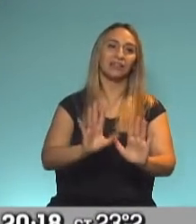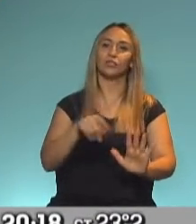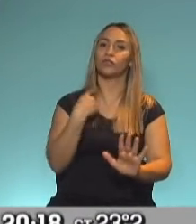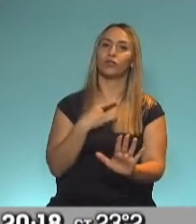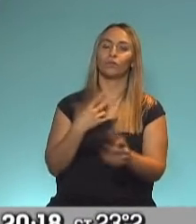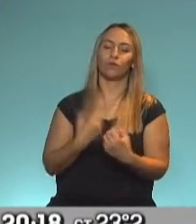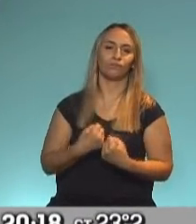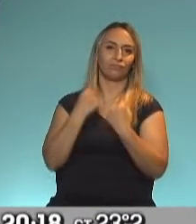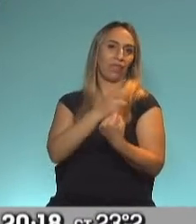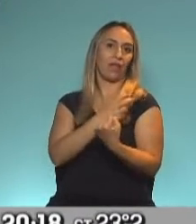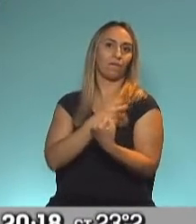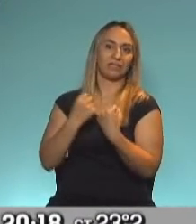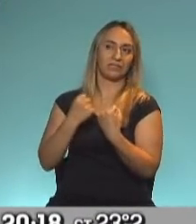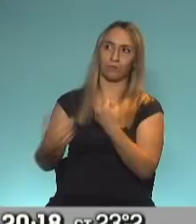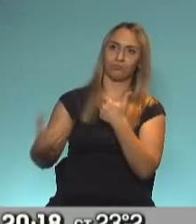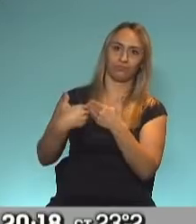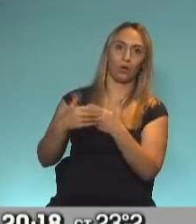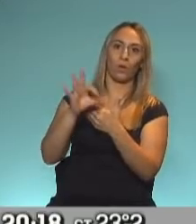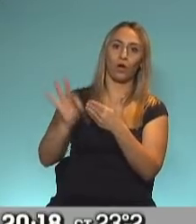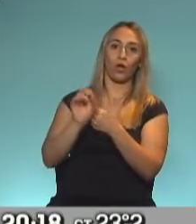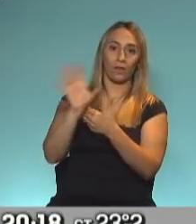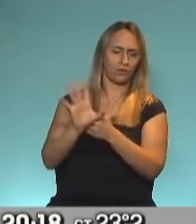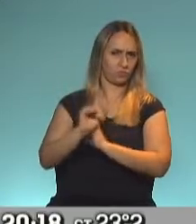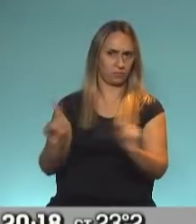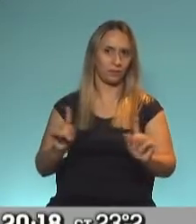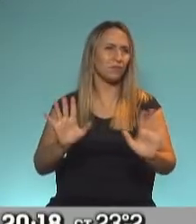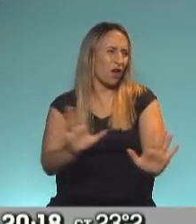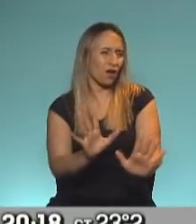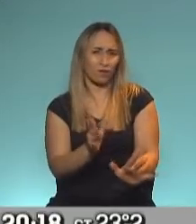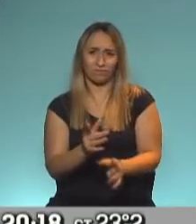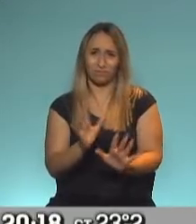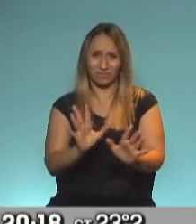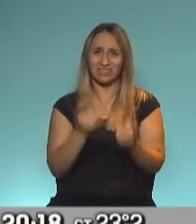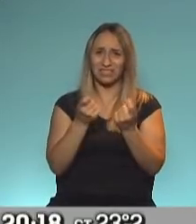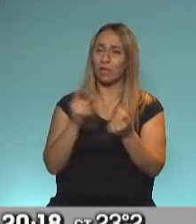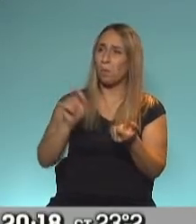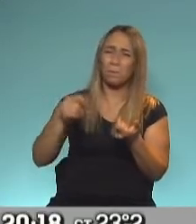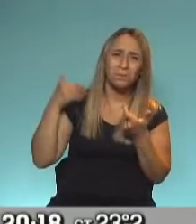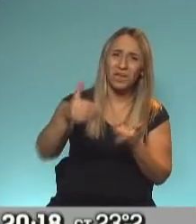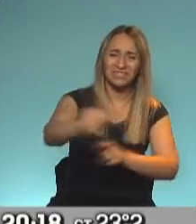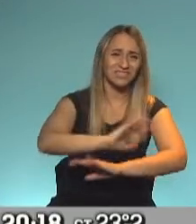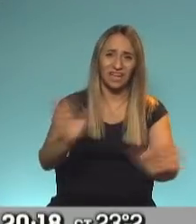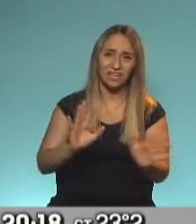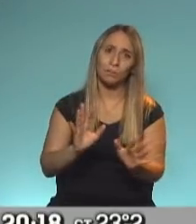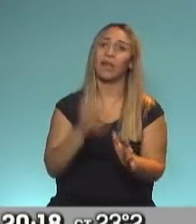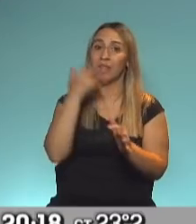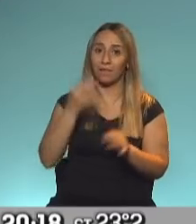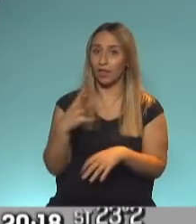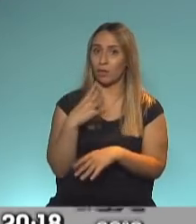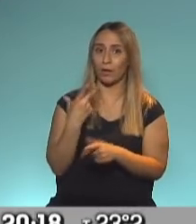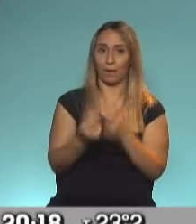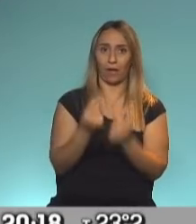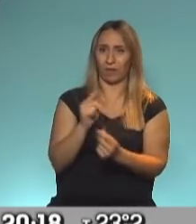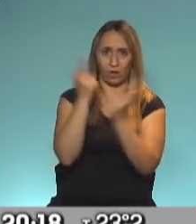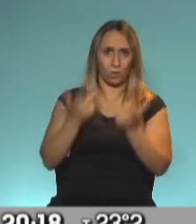hablemos de meses, esperemos para que suceda meses. De hecho, todavía no hay vacuna para vacunar, así que estamos hablando de un intangible. Y aún así, para que se